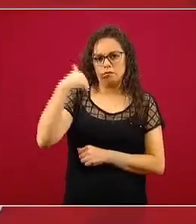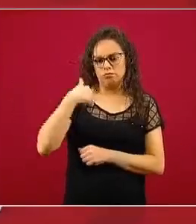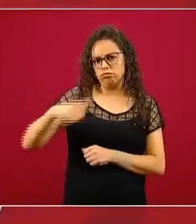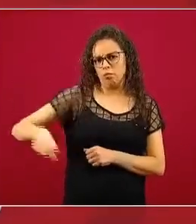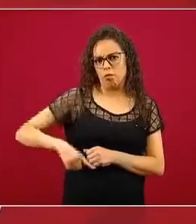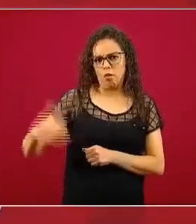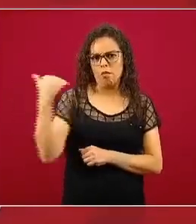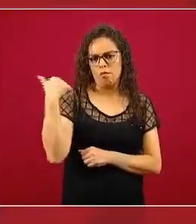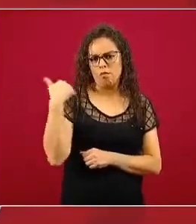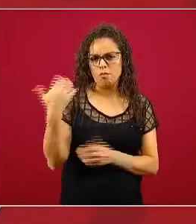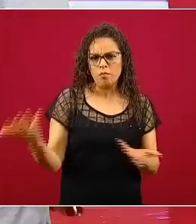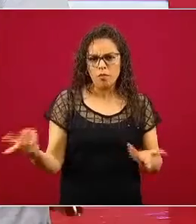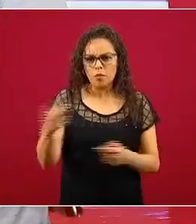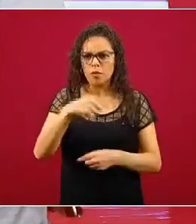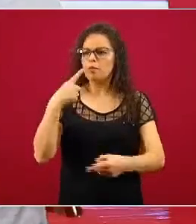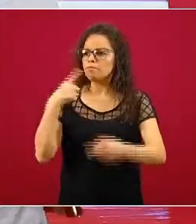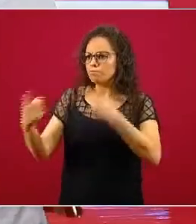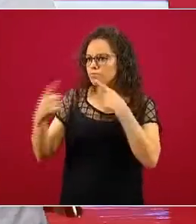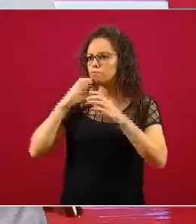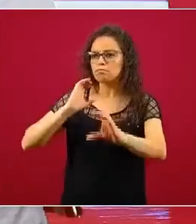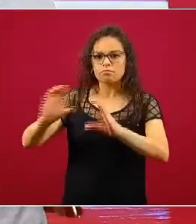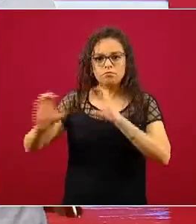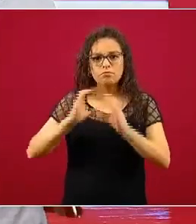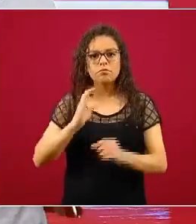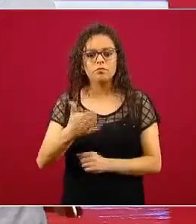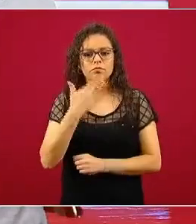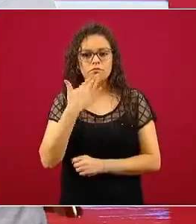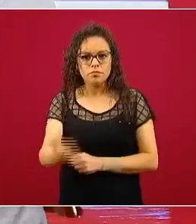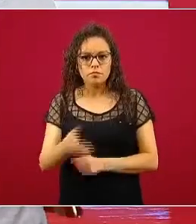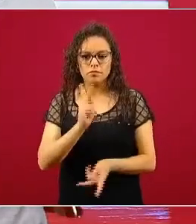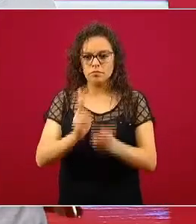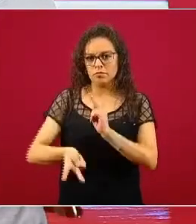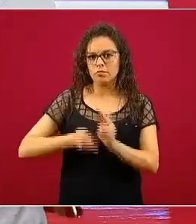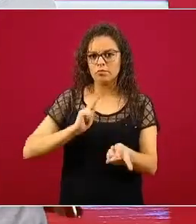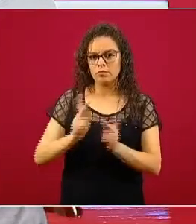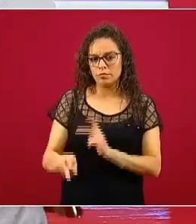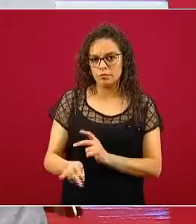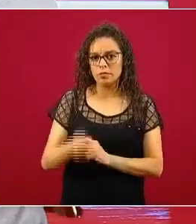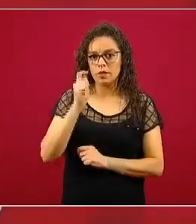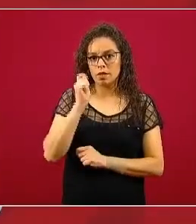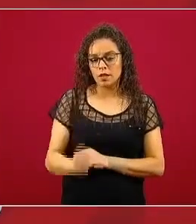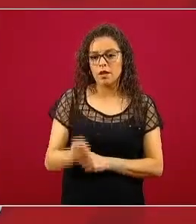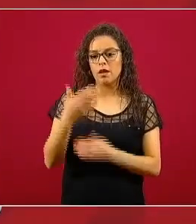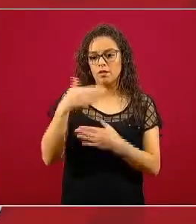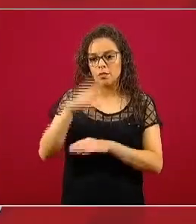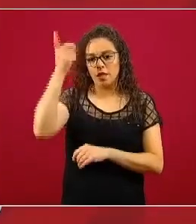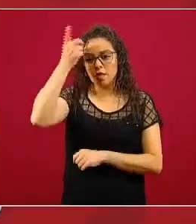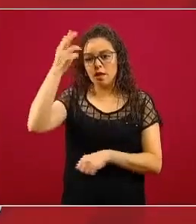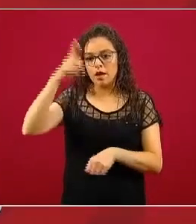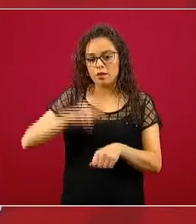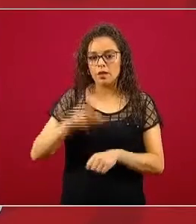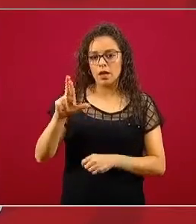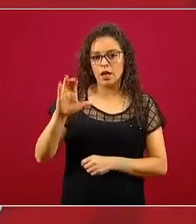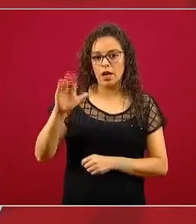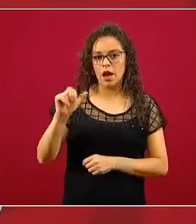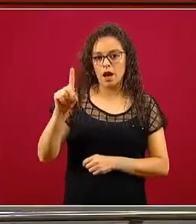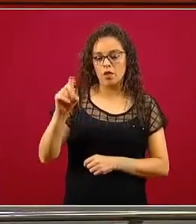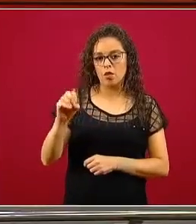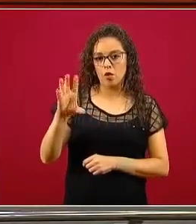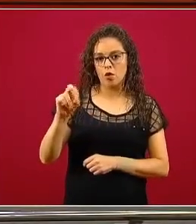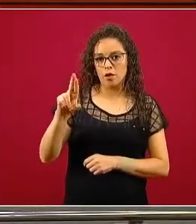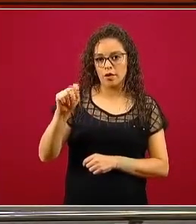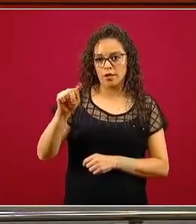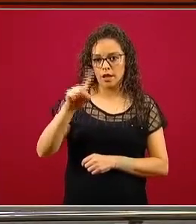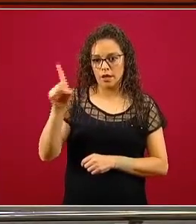Hemos tenido un diálogo muy fluido, continuo, principalmente a través de nuestro director de promoción de la salud, el doctor Ricardo Cortés, desde